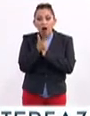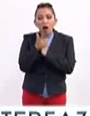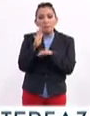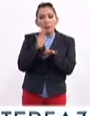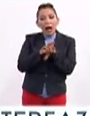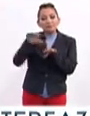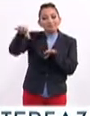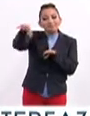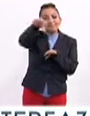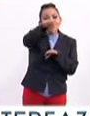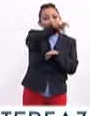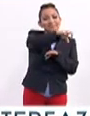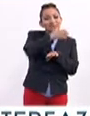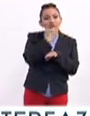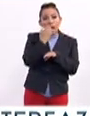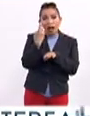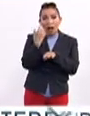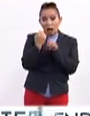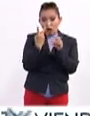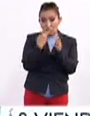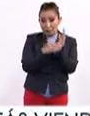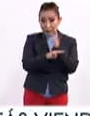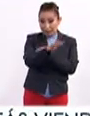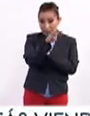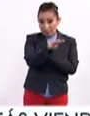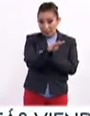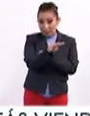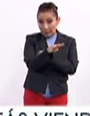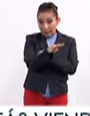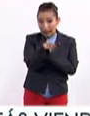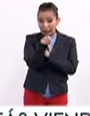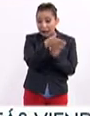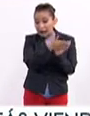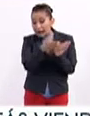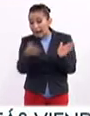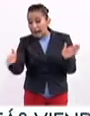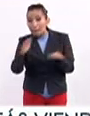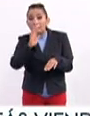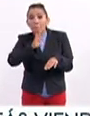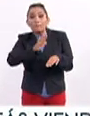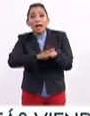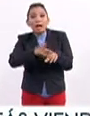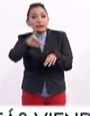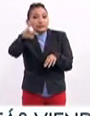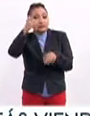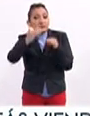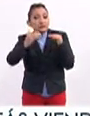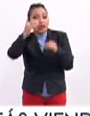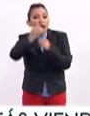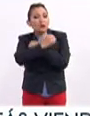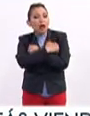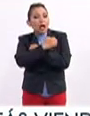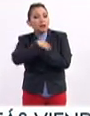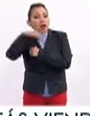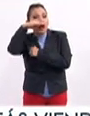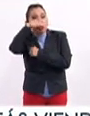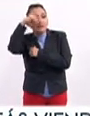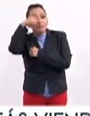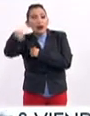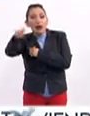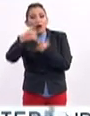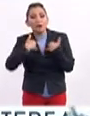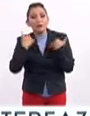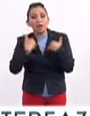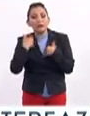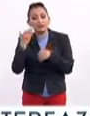mejor cobertura. En el año 2019 tengamos un aumento de la educación gratuita para los jóvenes